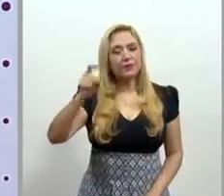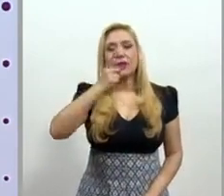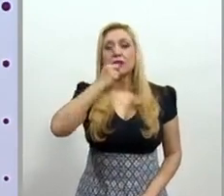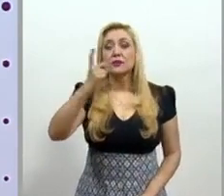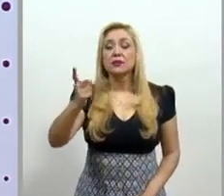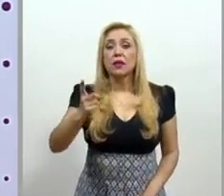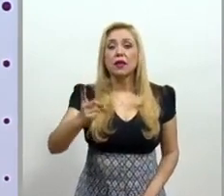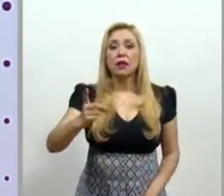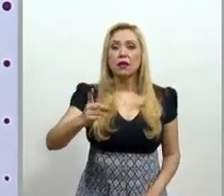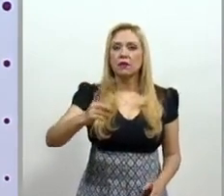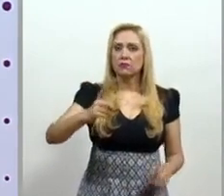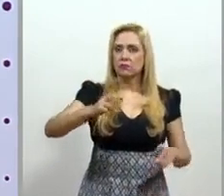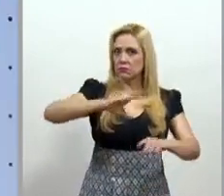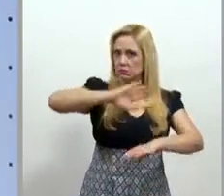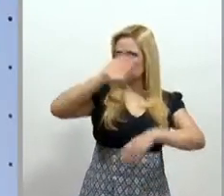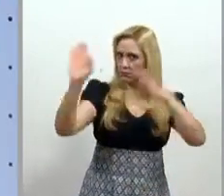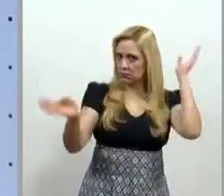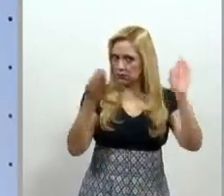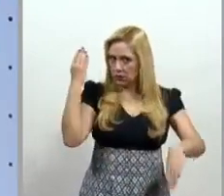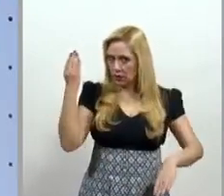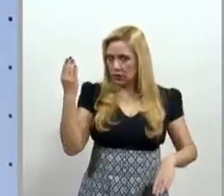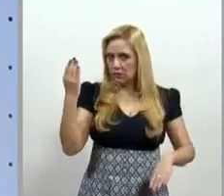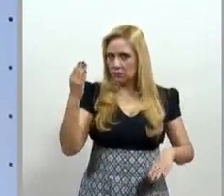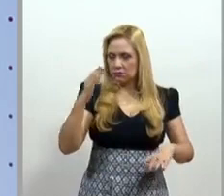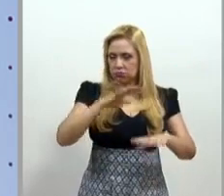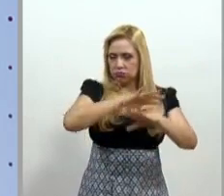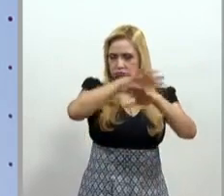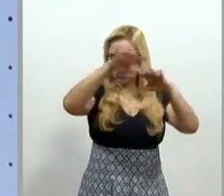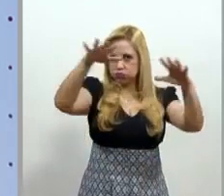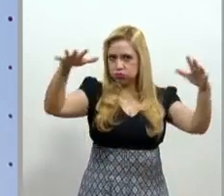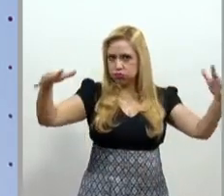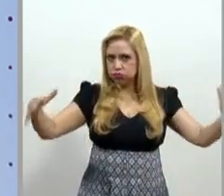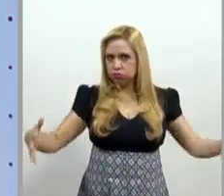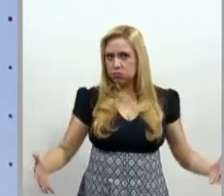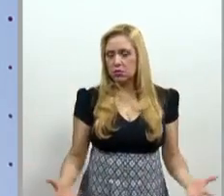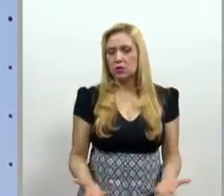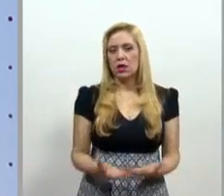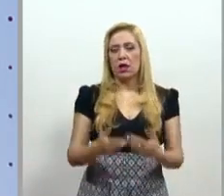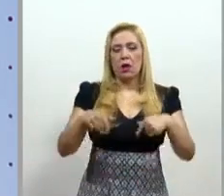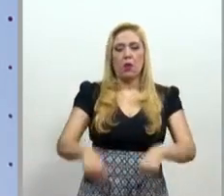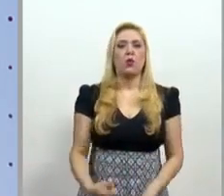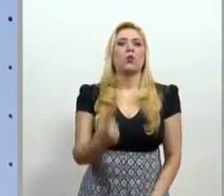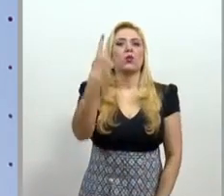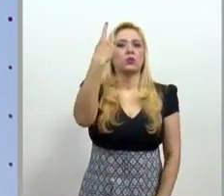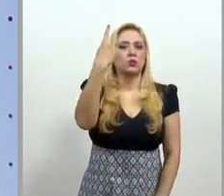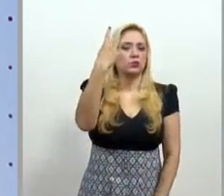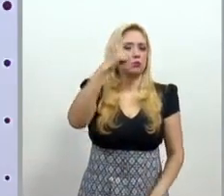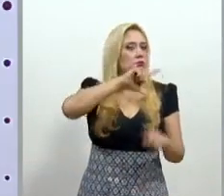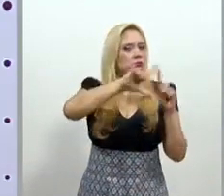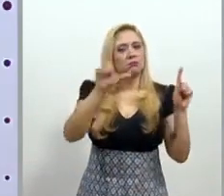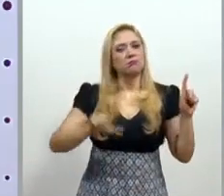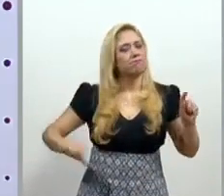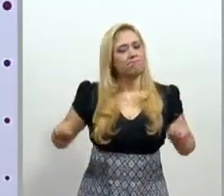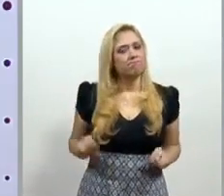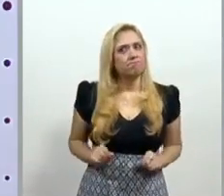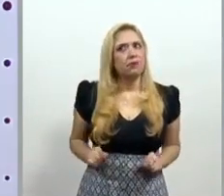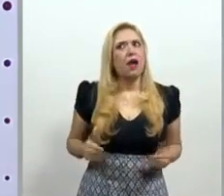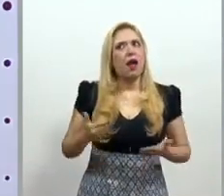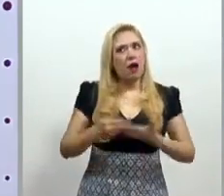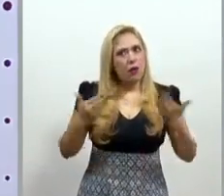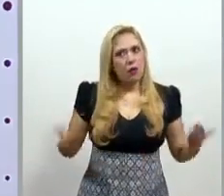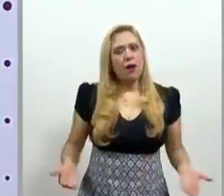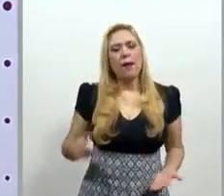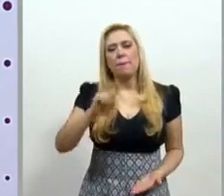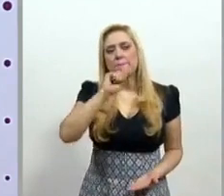el aspecto transnacional, por un lado, ¿no? Más allá de los territorios, porque este tema pues va más allá del territorio de un estado nacional. Y por otro lado, pues acá